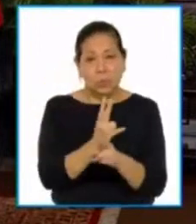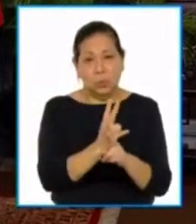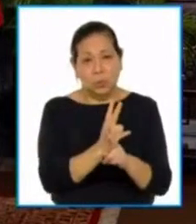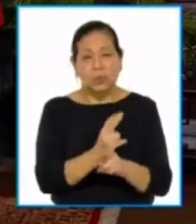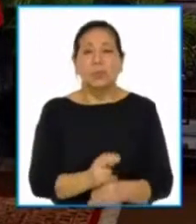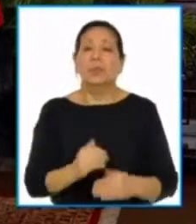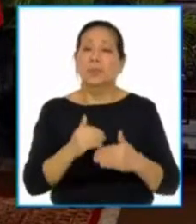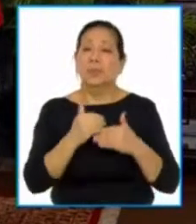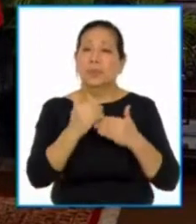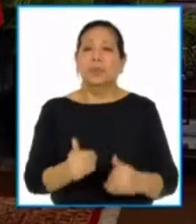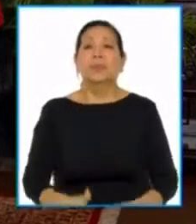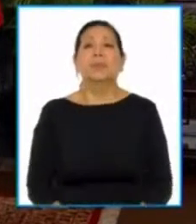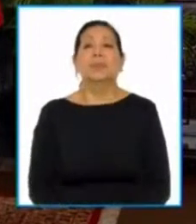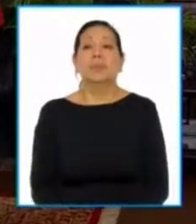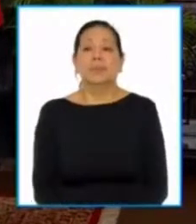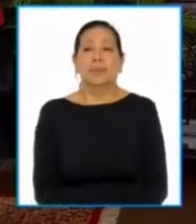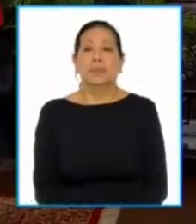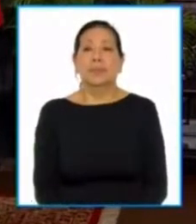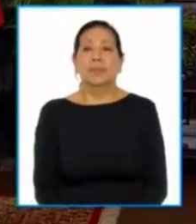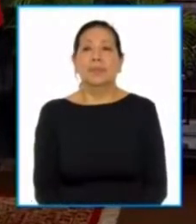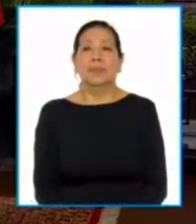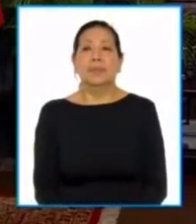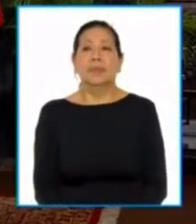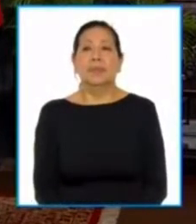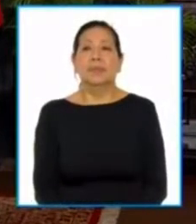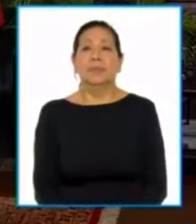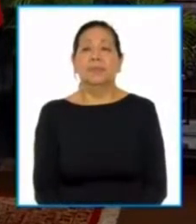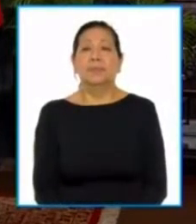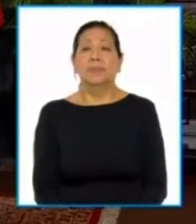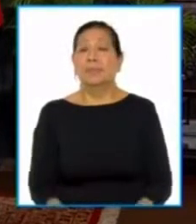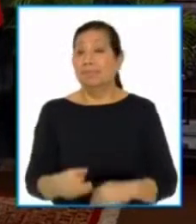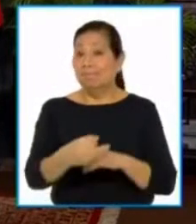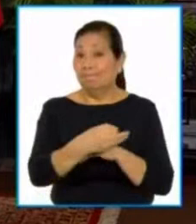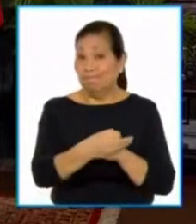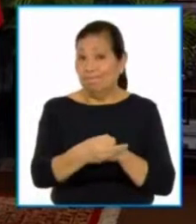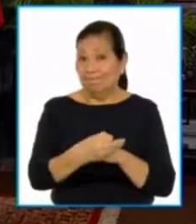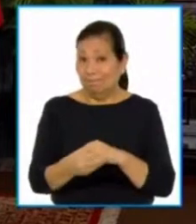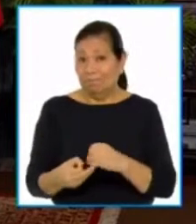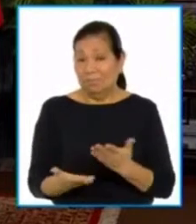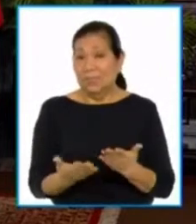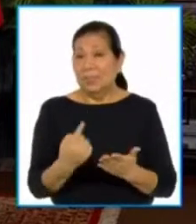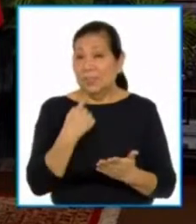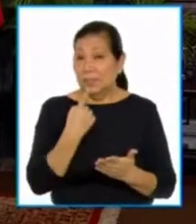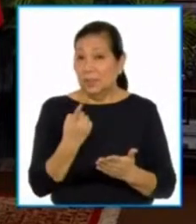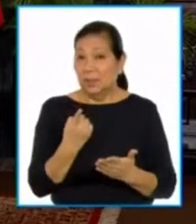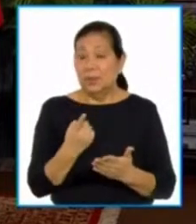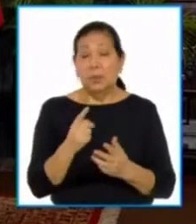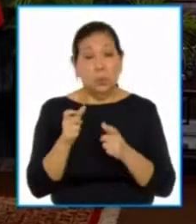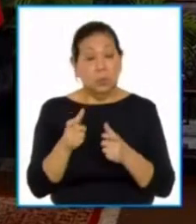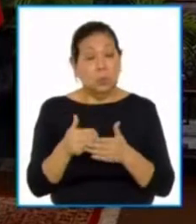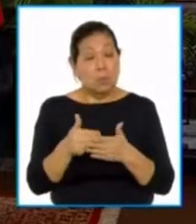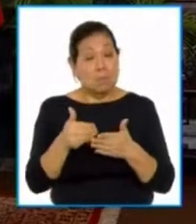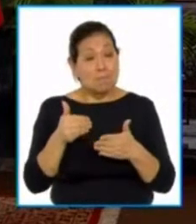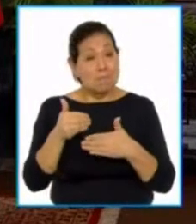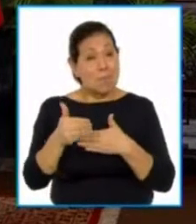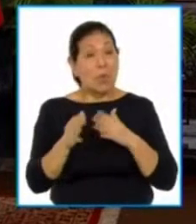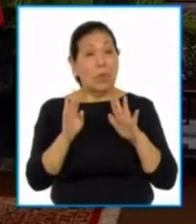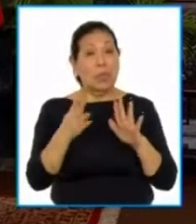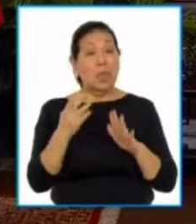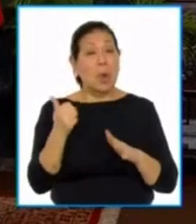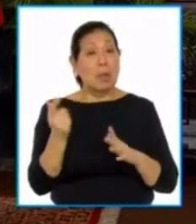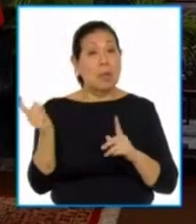riesgo extremo. Gracias, ministro. Bueno, en las provincias calificadas como nivel de alerta extremo entre